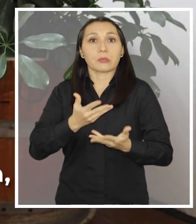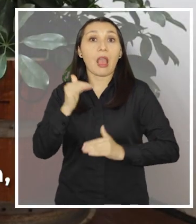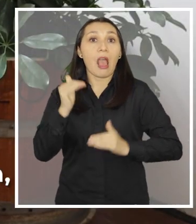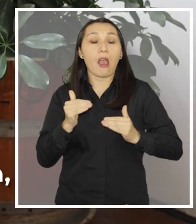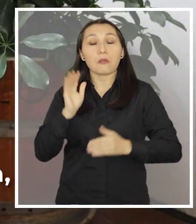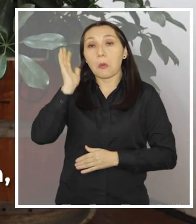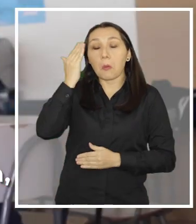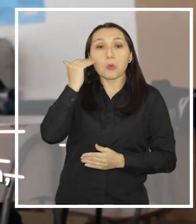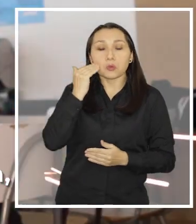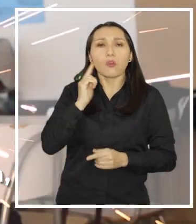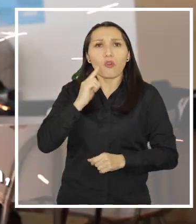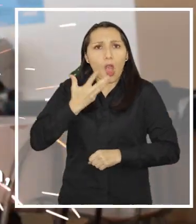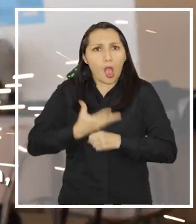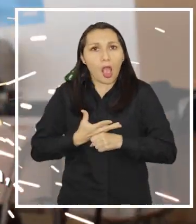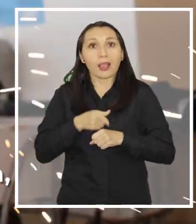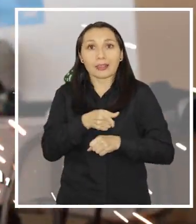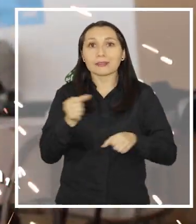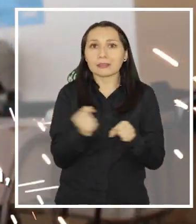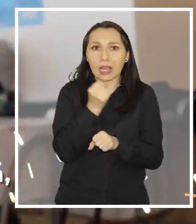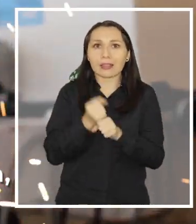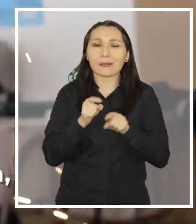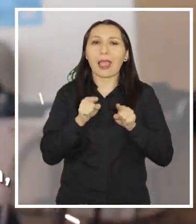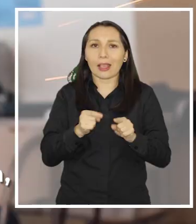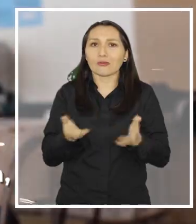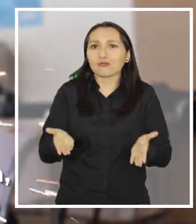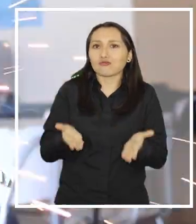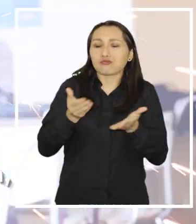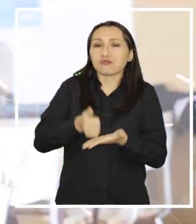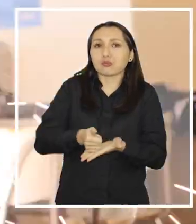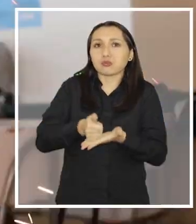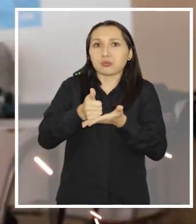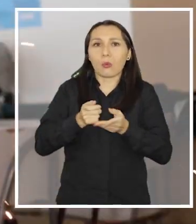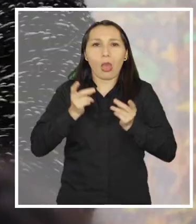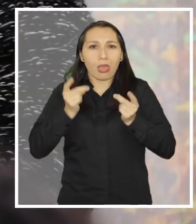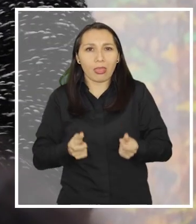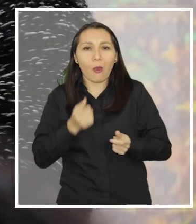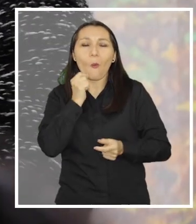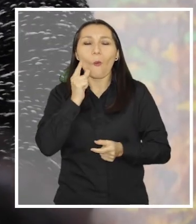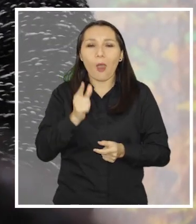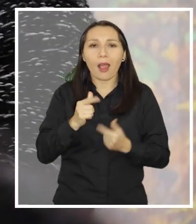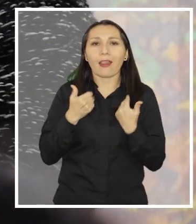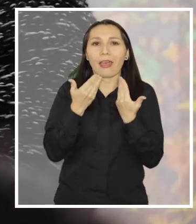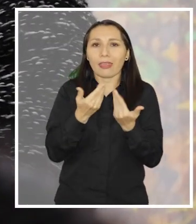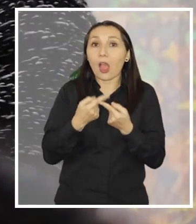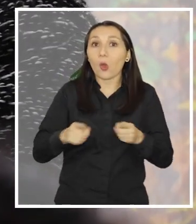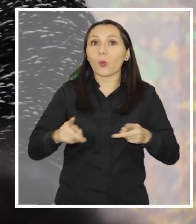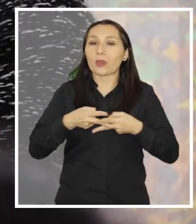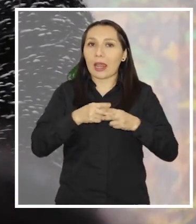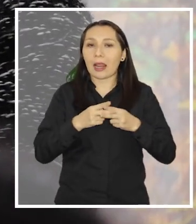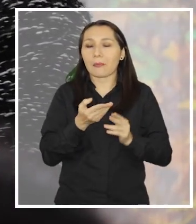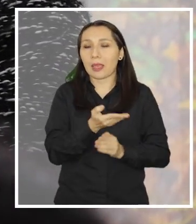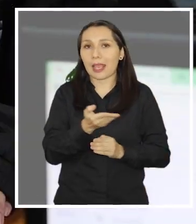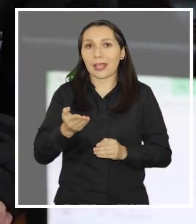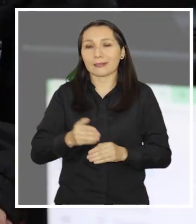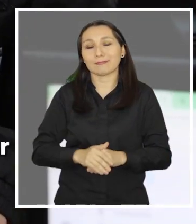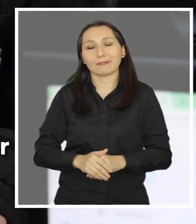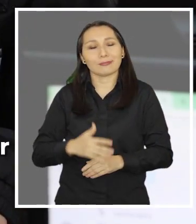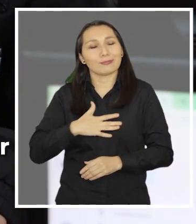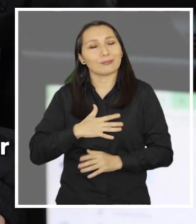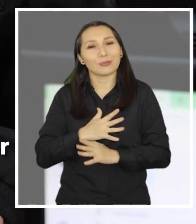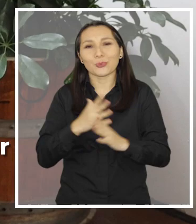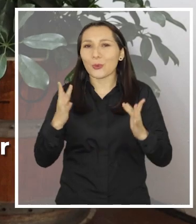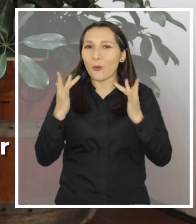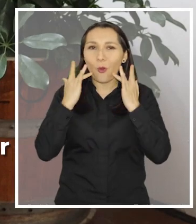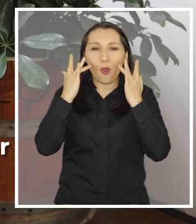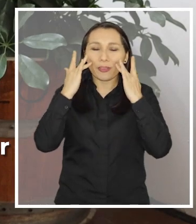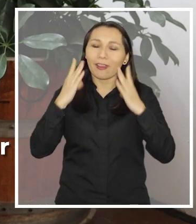ese potencial que a veces ni ellos saben que tienen. Y estos talleres son para eso también, para que vean sus habilidades y darle también otra herramienta a ellos. Así